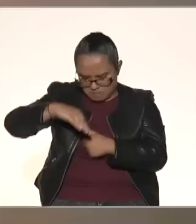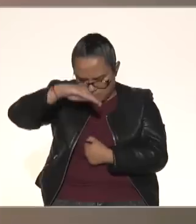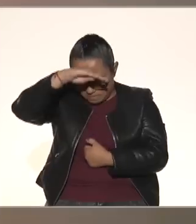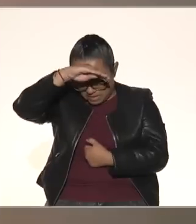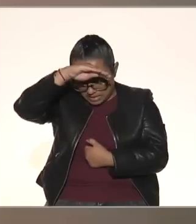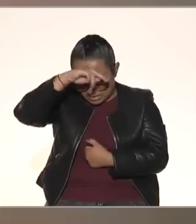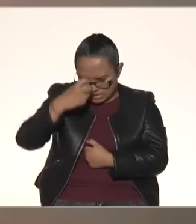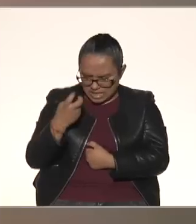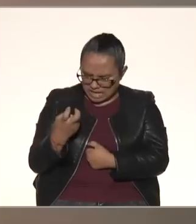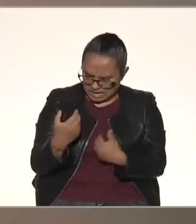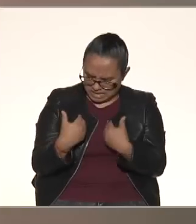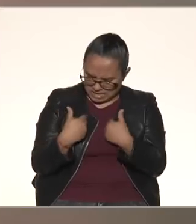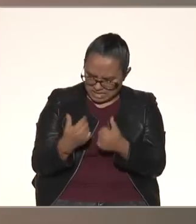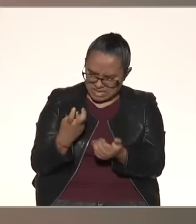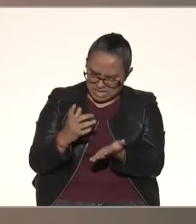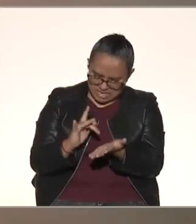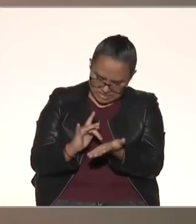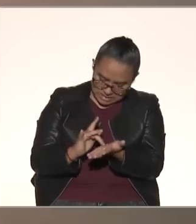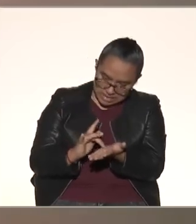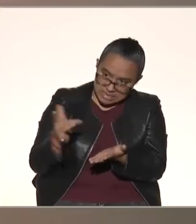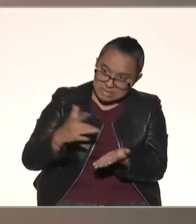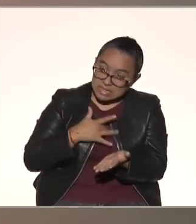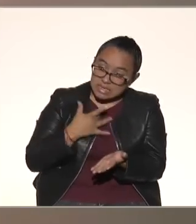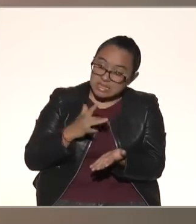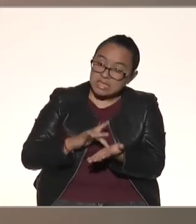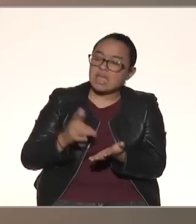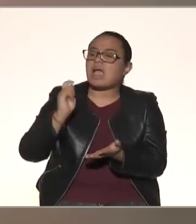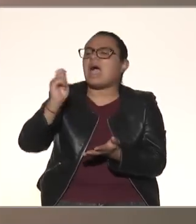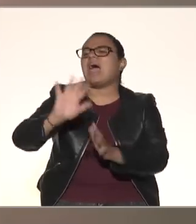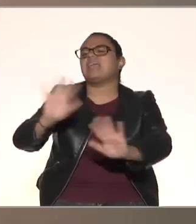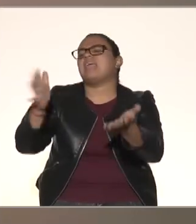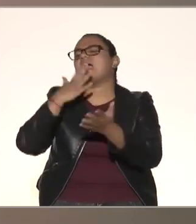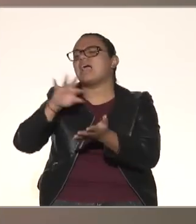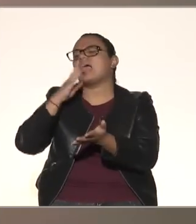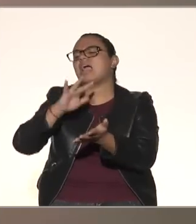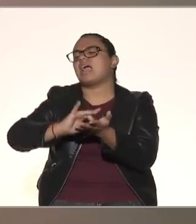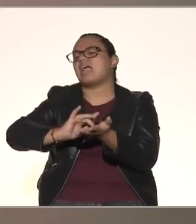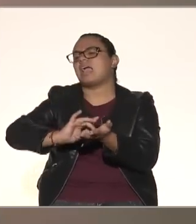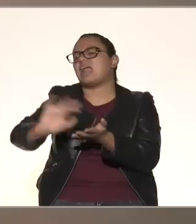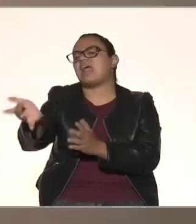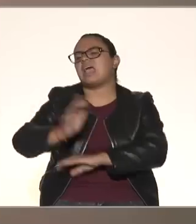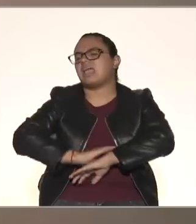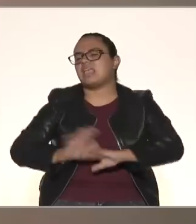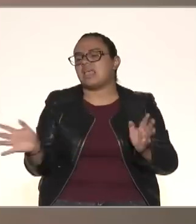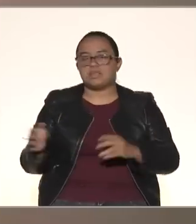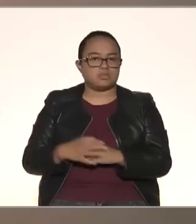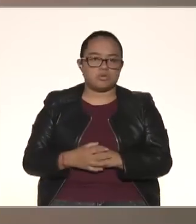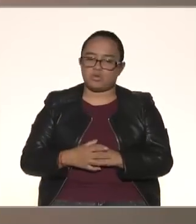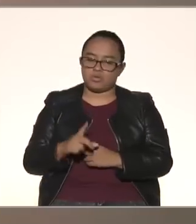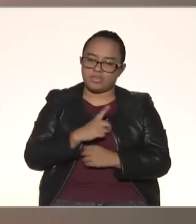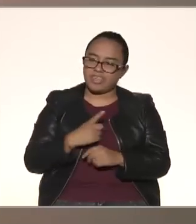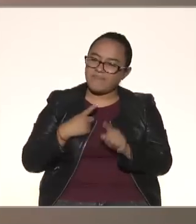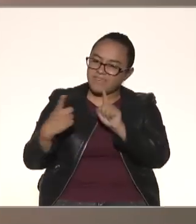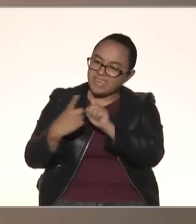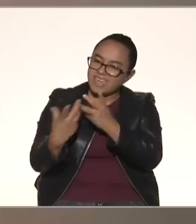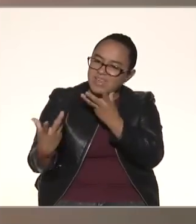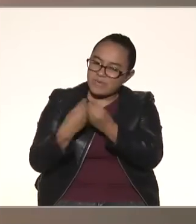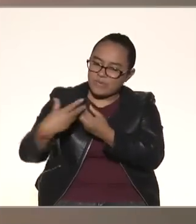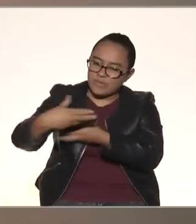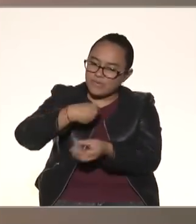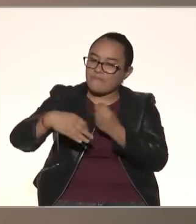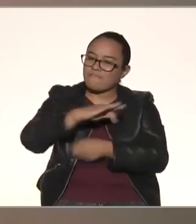de entender que ese ejercicio de gratitud no es dar las gracias, sino es simplemente convivir, ser felices juntos,